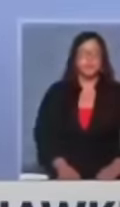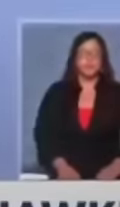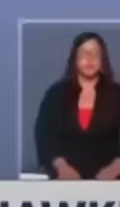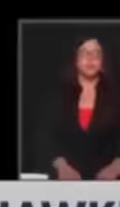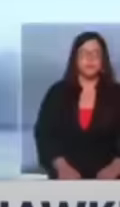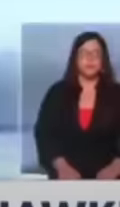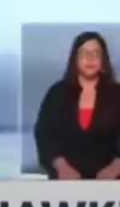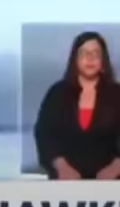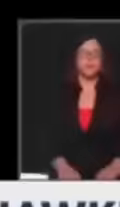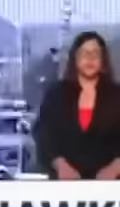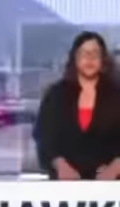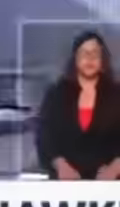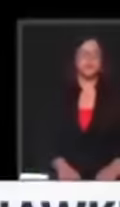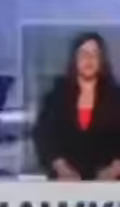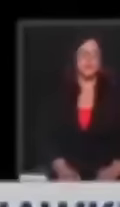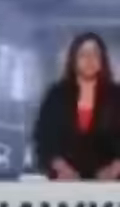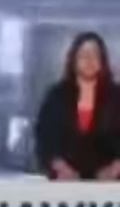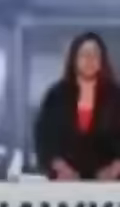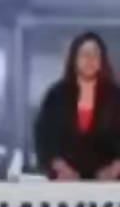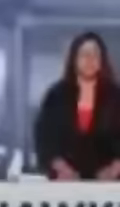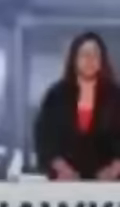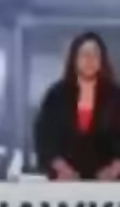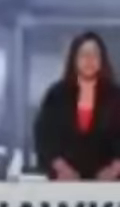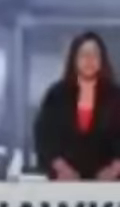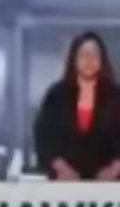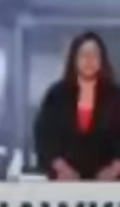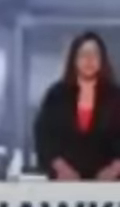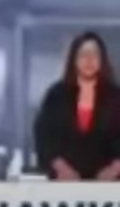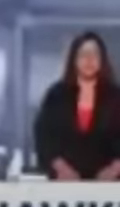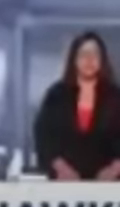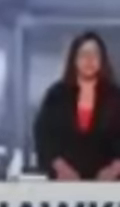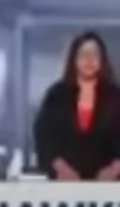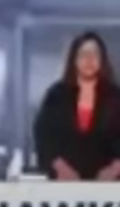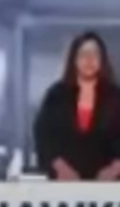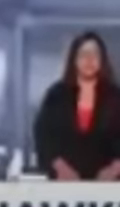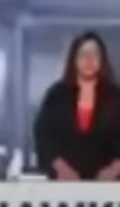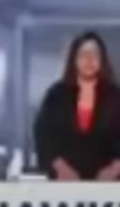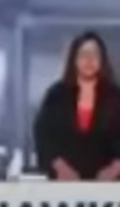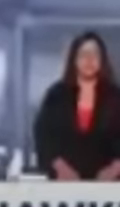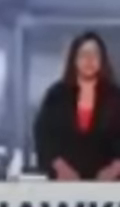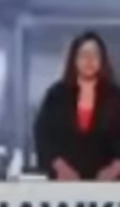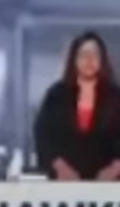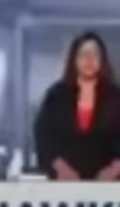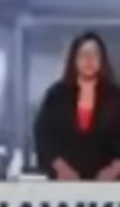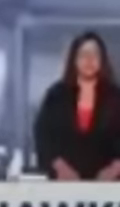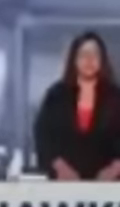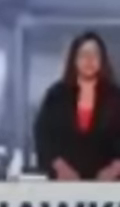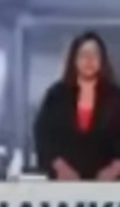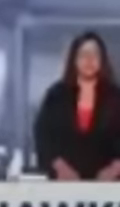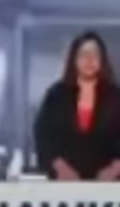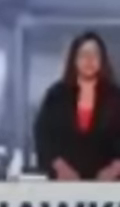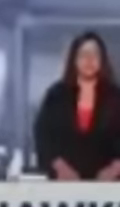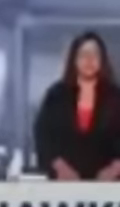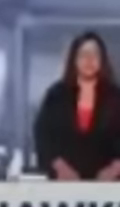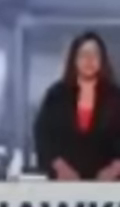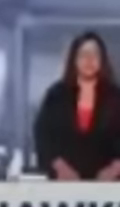quiero sorprender, así que nada. Bueno, antes de empezar, los invito a suscribirse y dejar un buen me gusta, que eso me ayuda un montonazo. A ver si